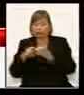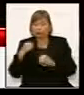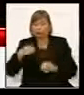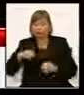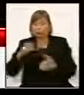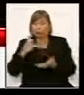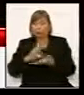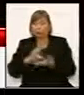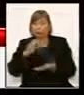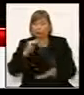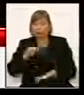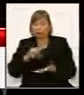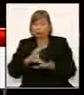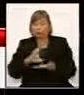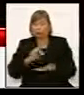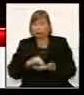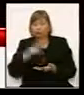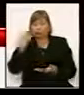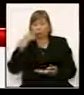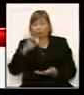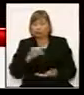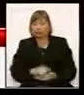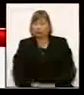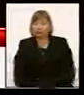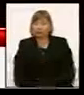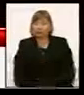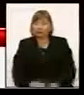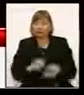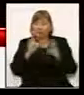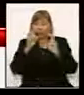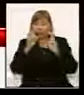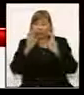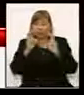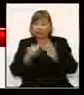Lima Metropolitana para el tema